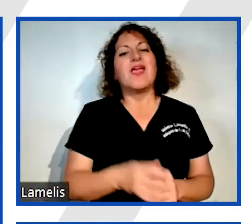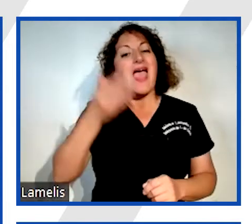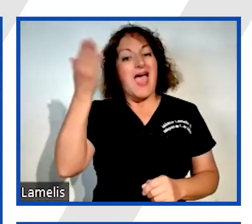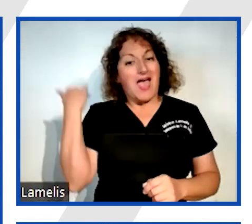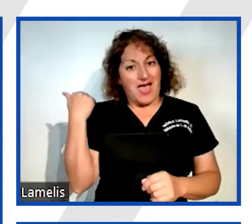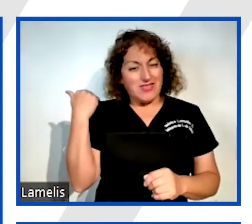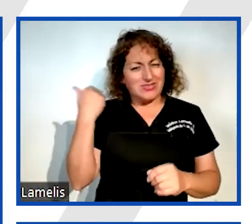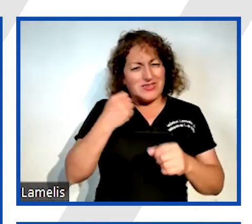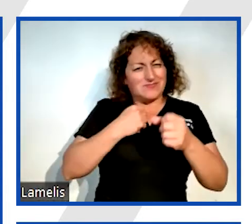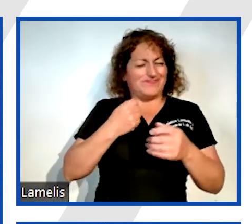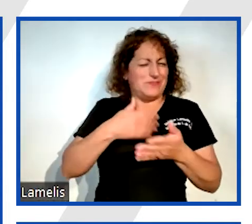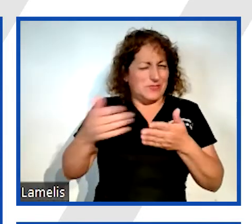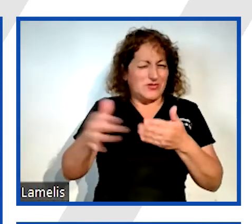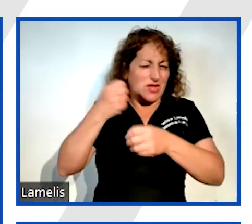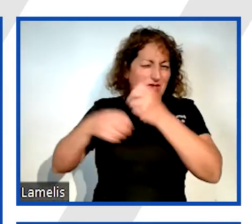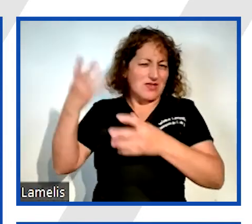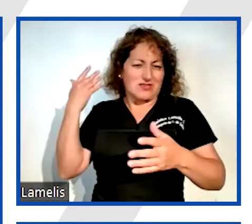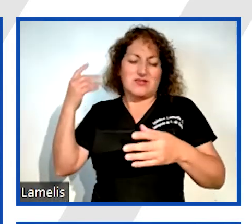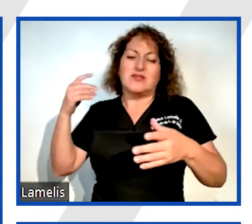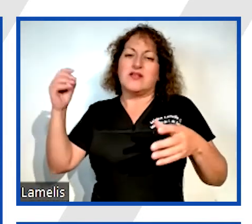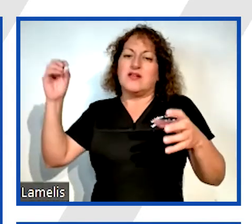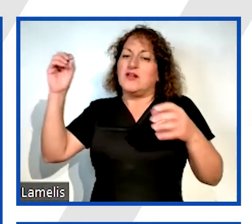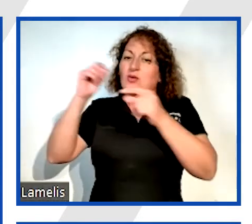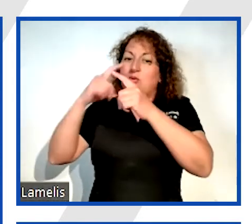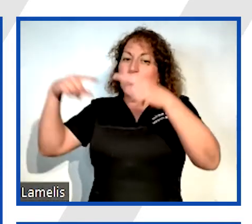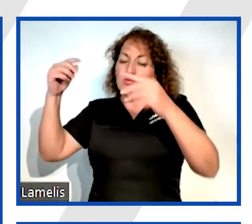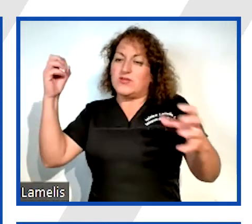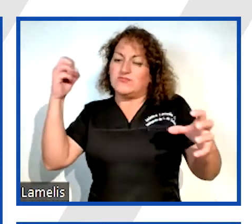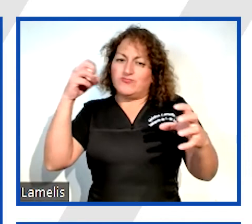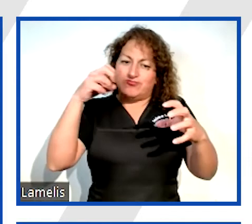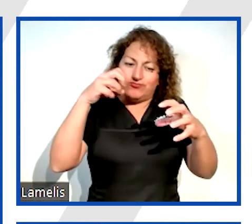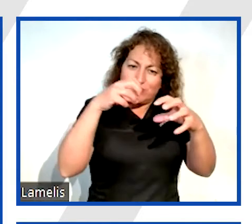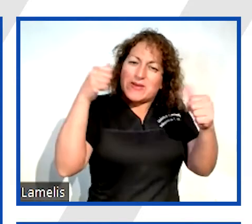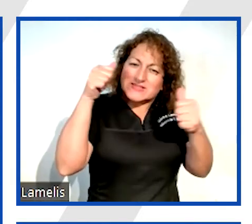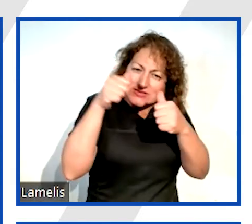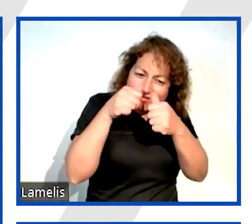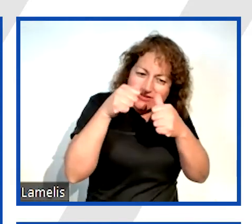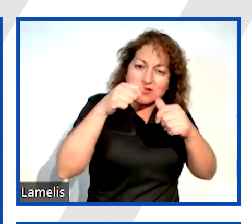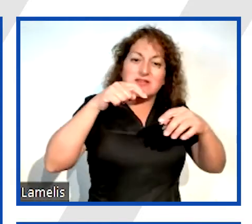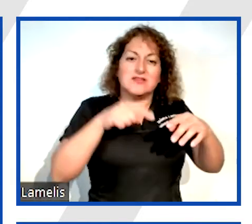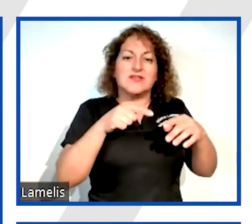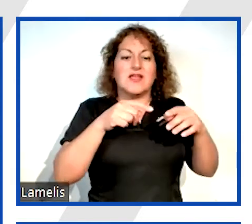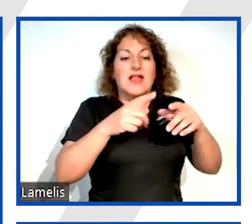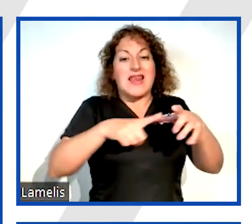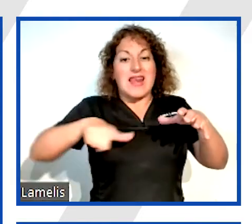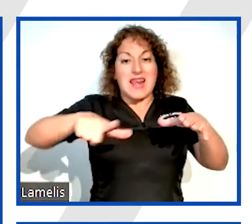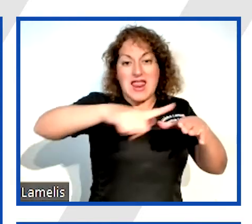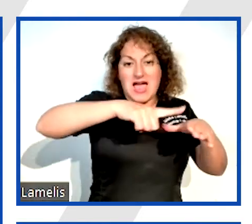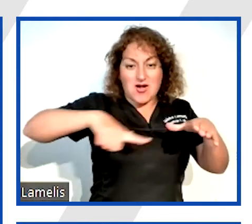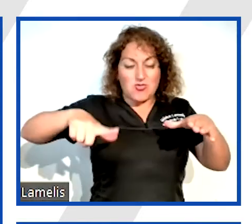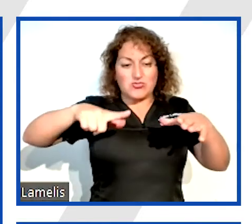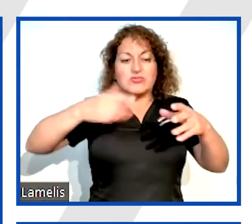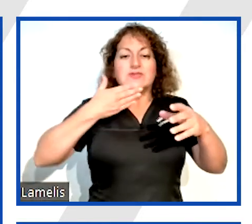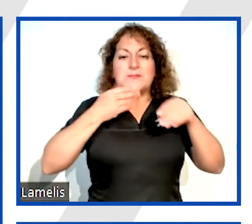más cerca a la luna por lo tanto no había más mareas de hecho en la época antigua vía marea en los lagos en los ríos había efecto de marea porque